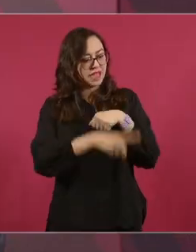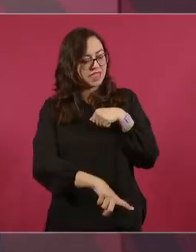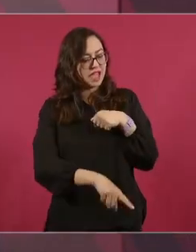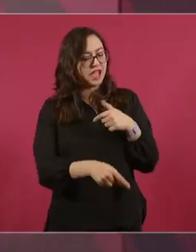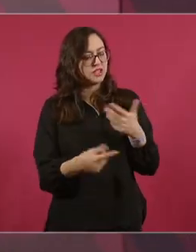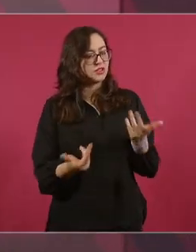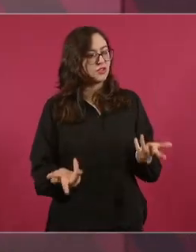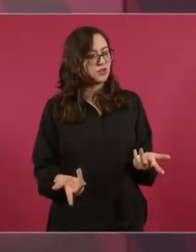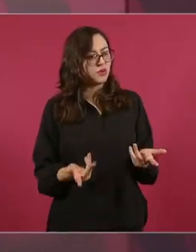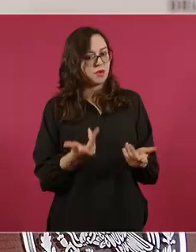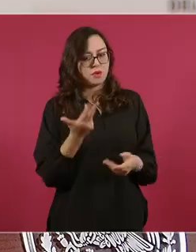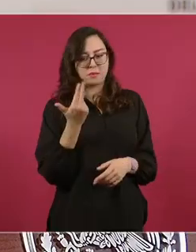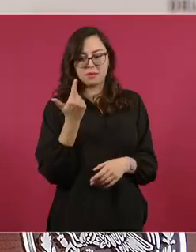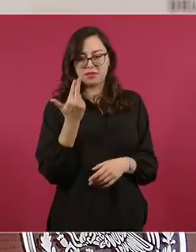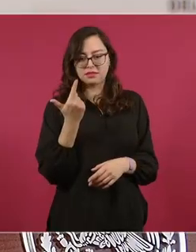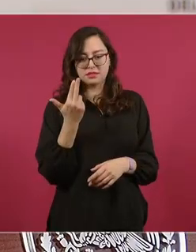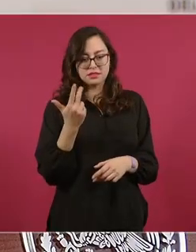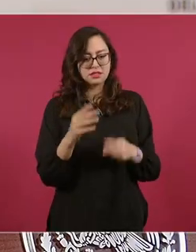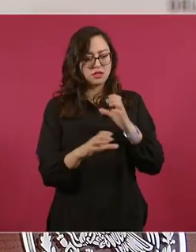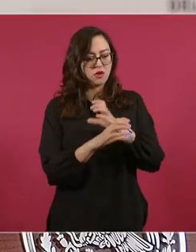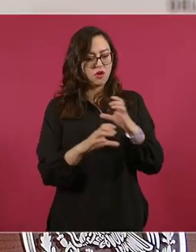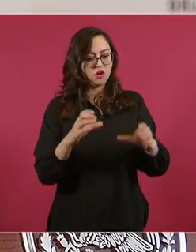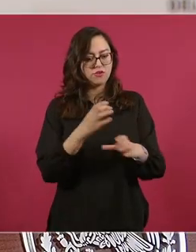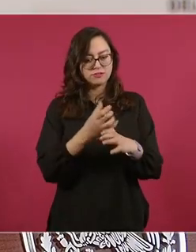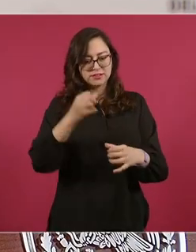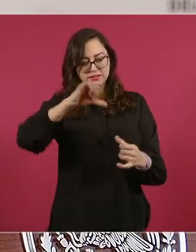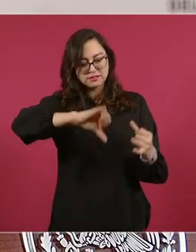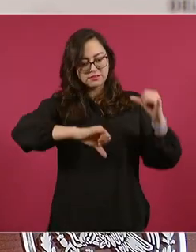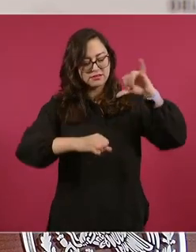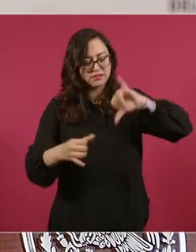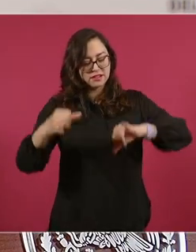tienen 25, 30 sustancias